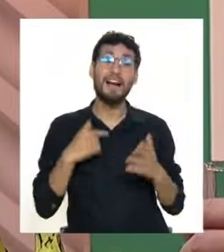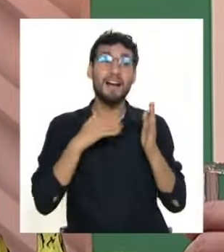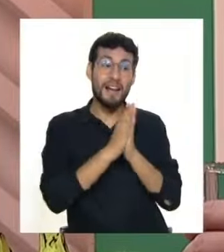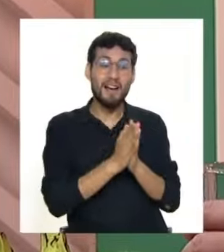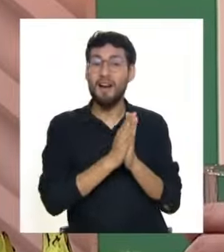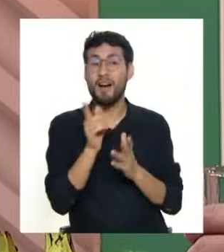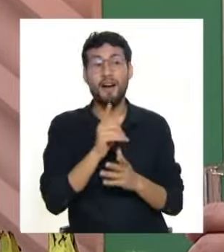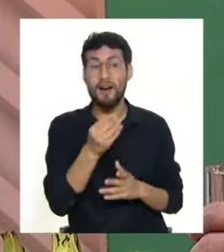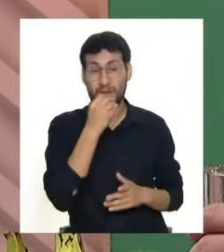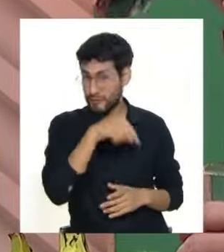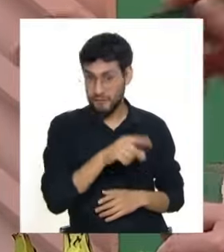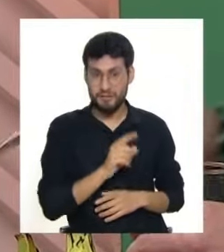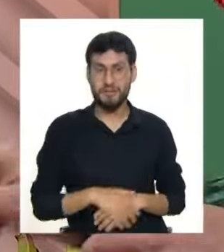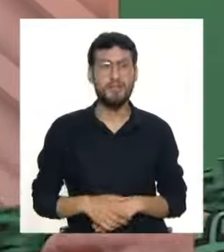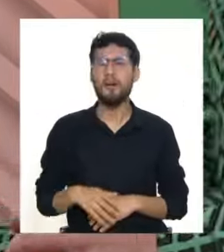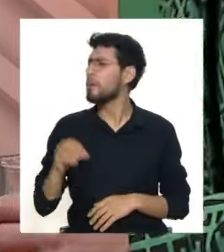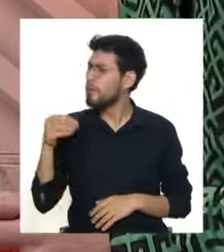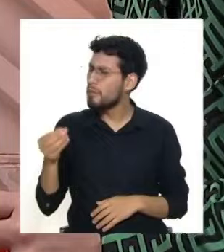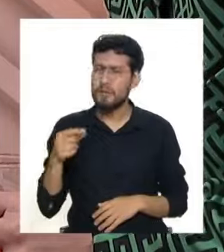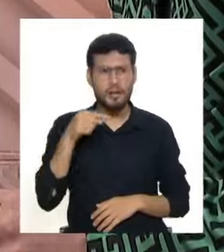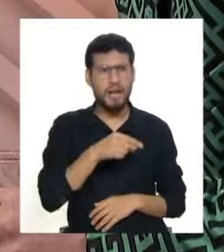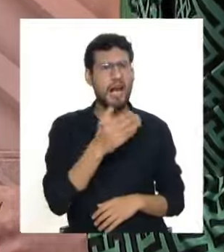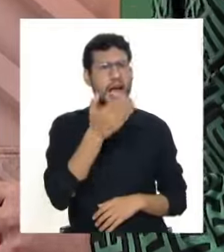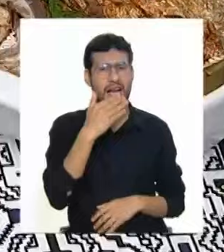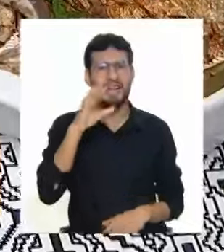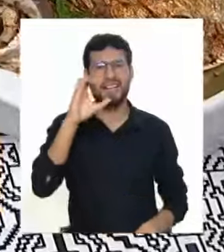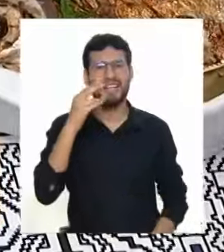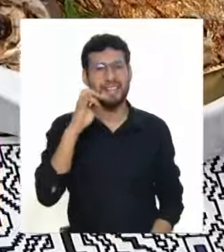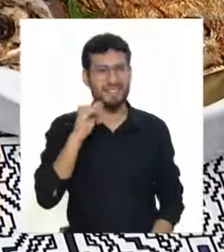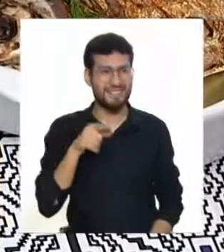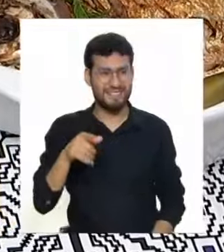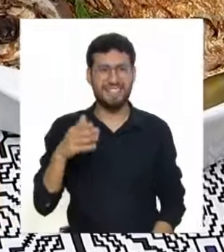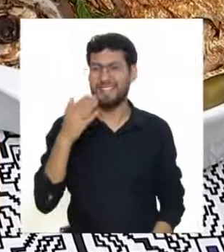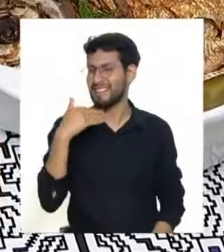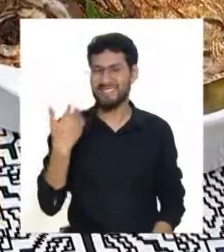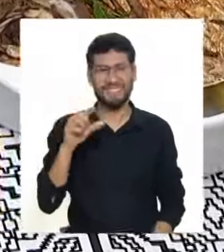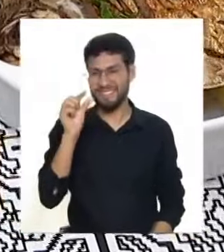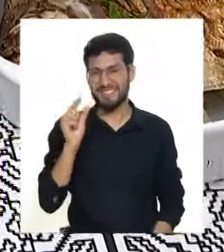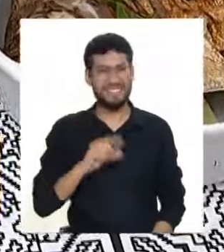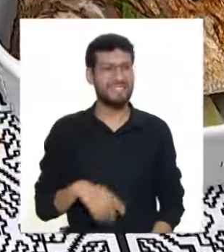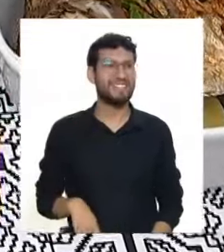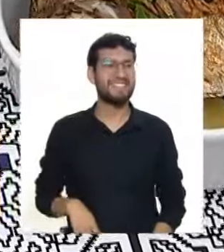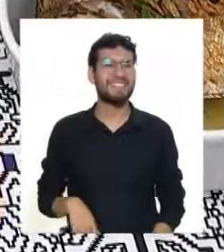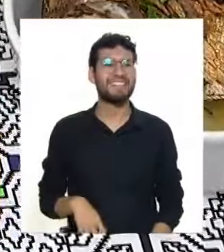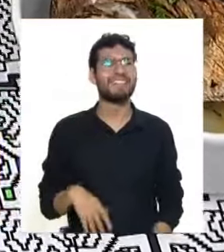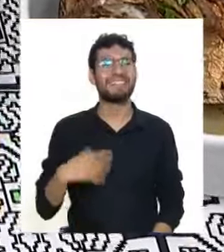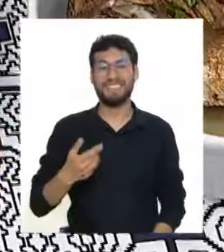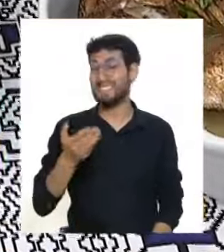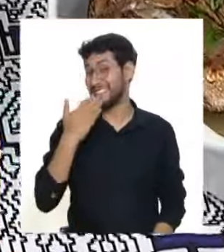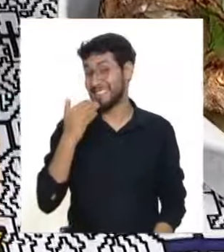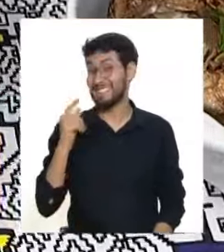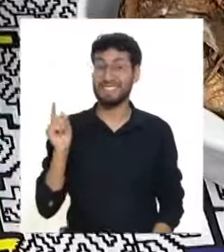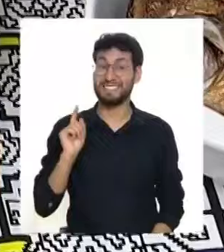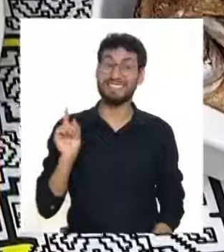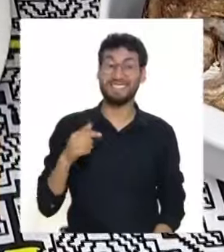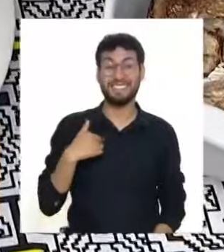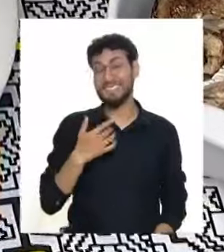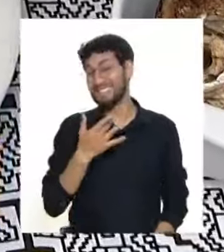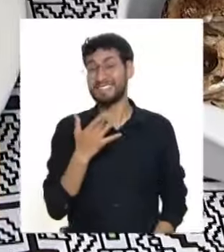Solo les pido que no vayan a comer esto. Ya. Porque ¿por ese es el ají charapito? Lo conocemos, lo conocemos. Ya lo conoces. A ver. Ese para mí es uno de